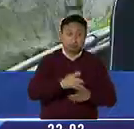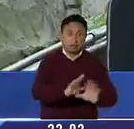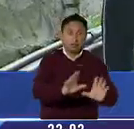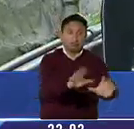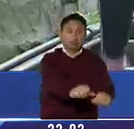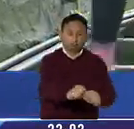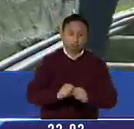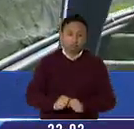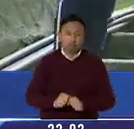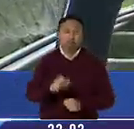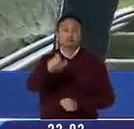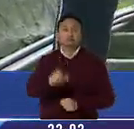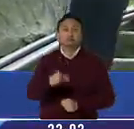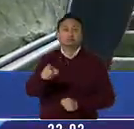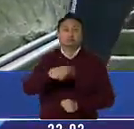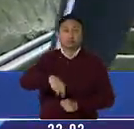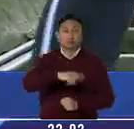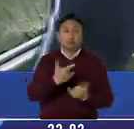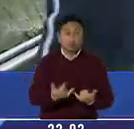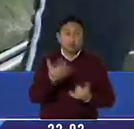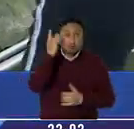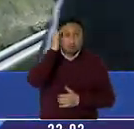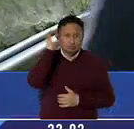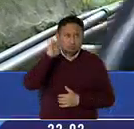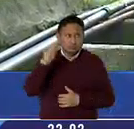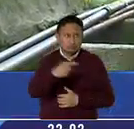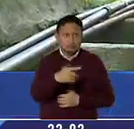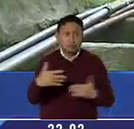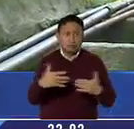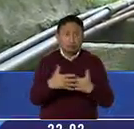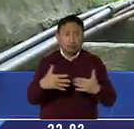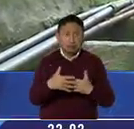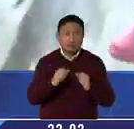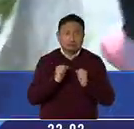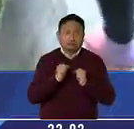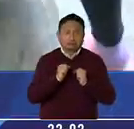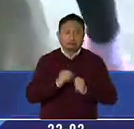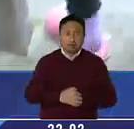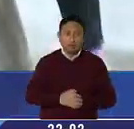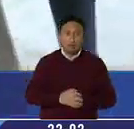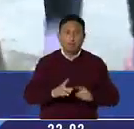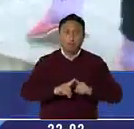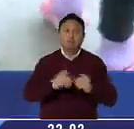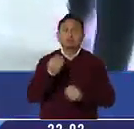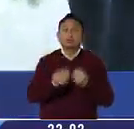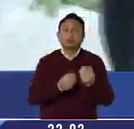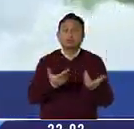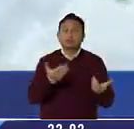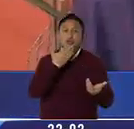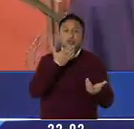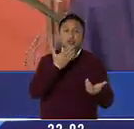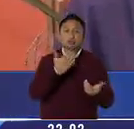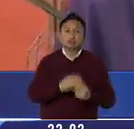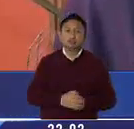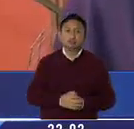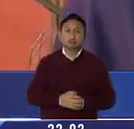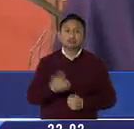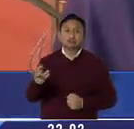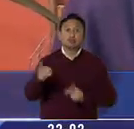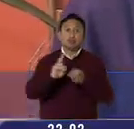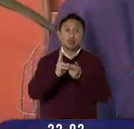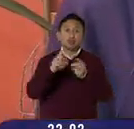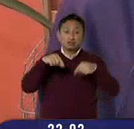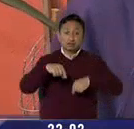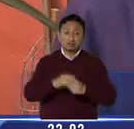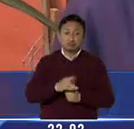más graves. Los habitantes del sector están desesperados, tienen miedo pasar por el lugar, pero no tienen otro ingreso o salida. Los vecinos